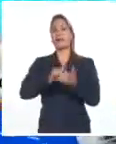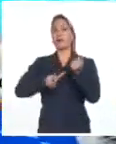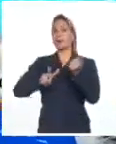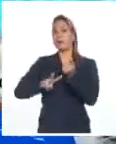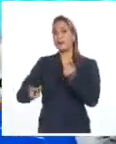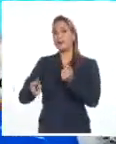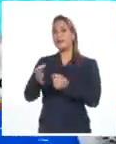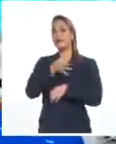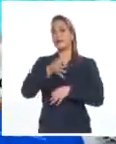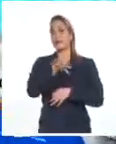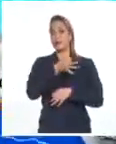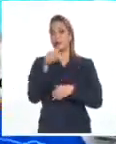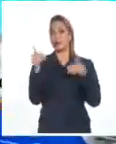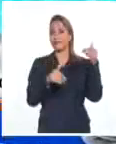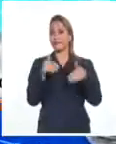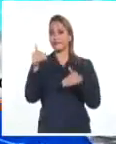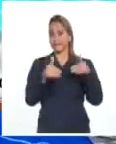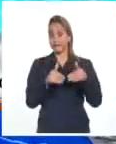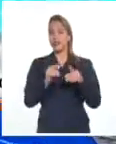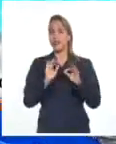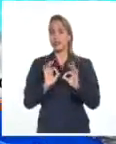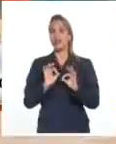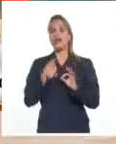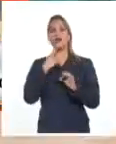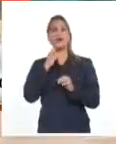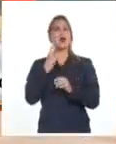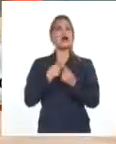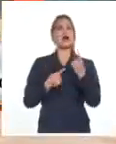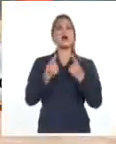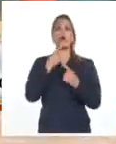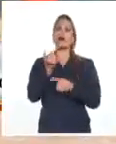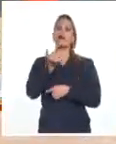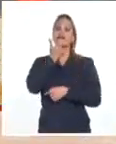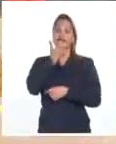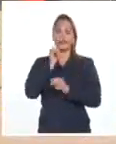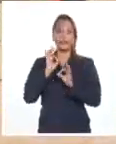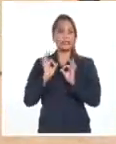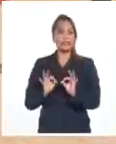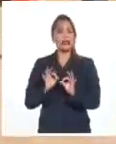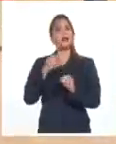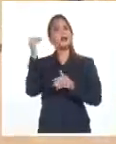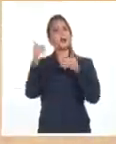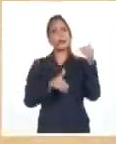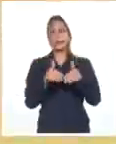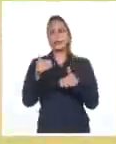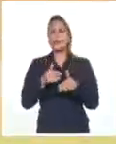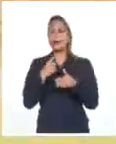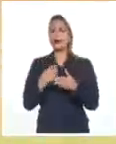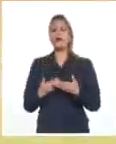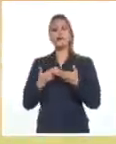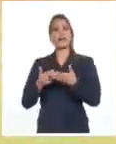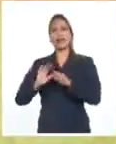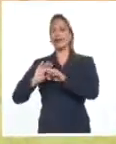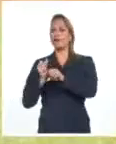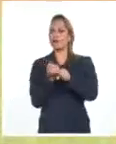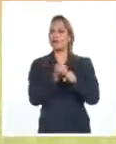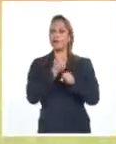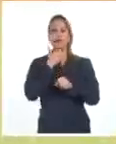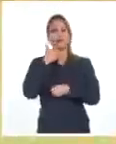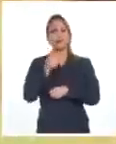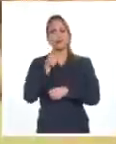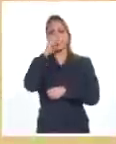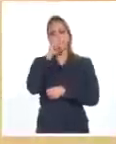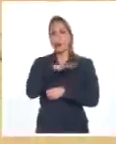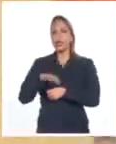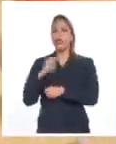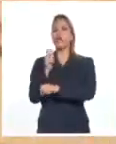todos los municipios, que de una forma u otra, independientemente de las dificultades que existen, participamos, la entrega de los muchachos, los niños, los